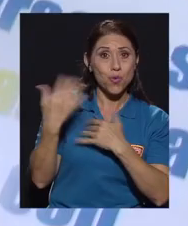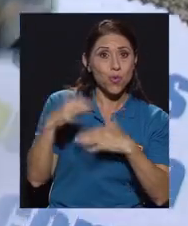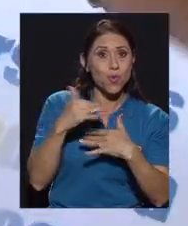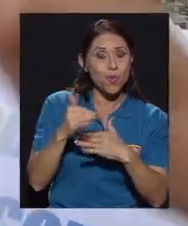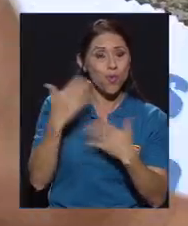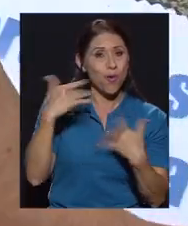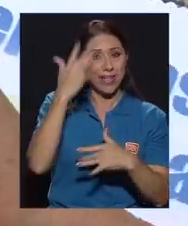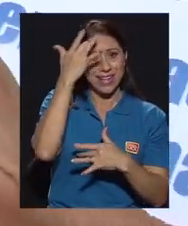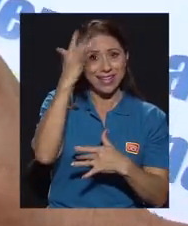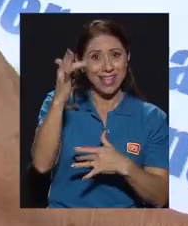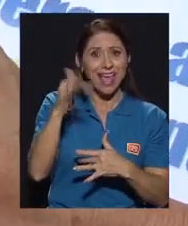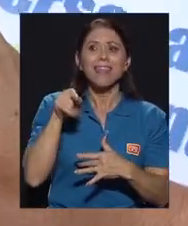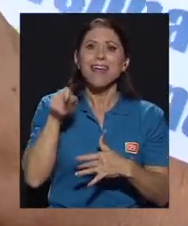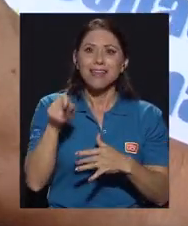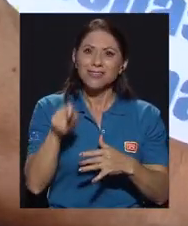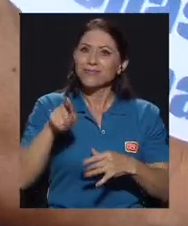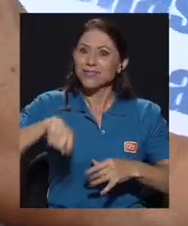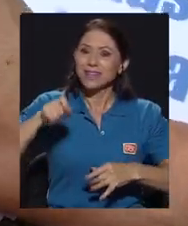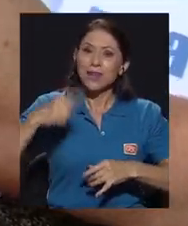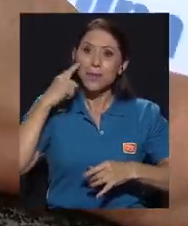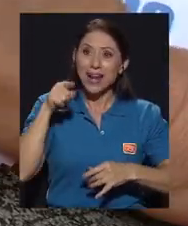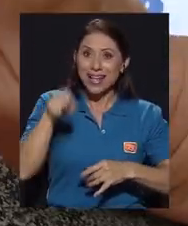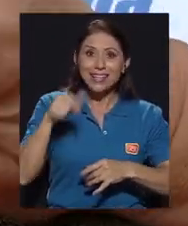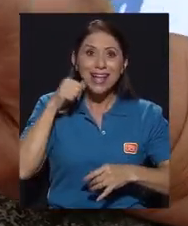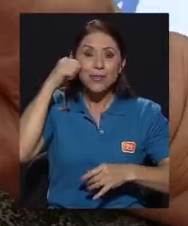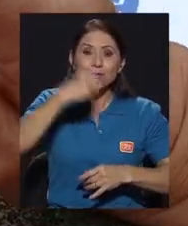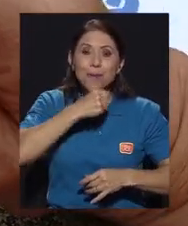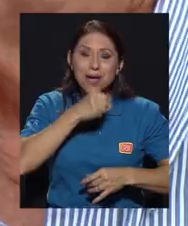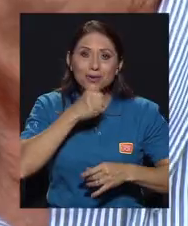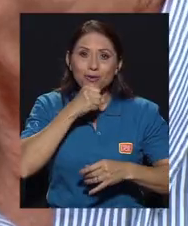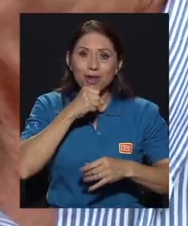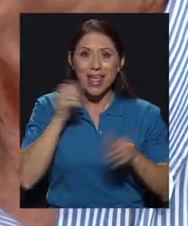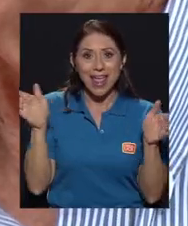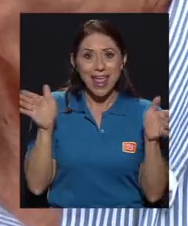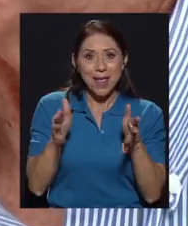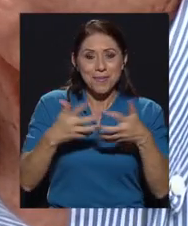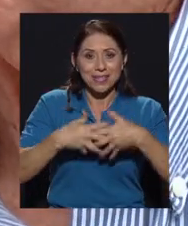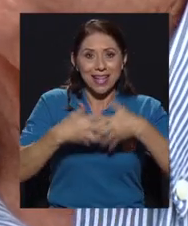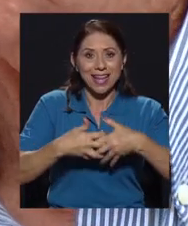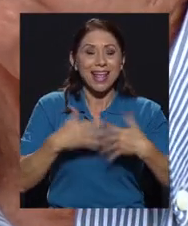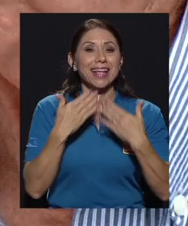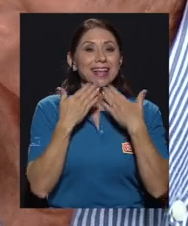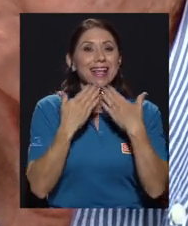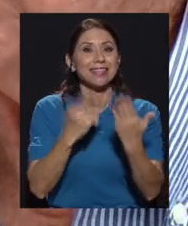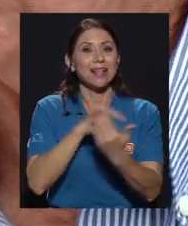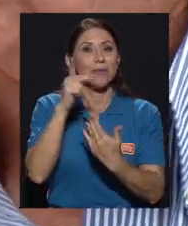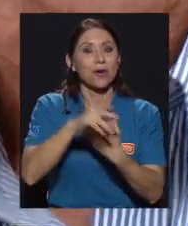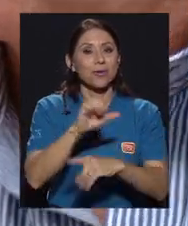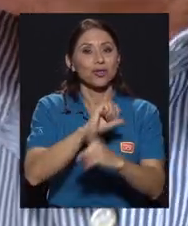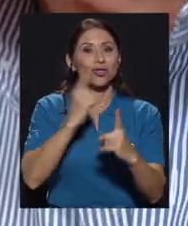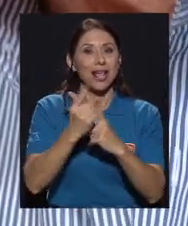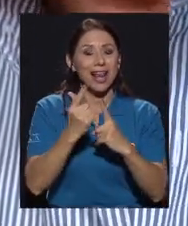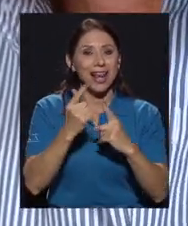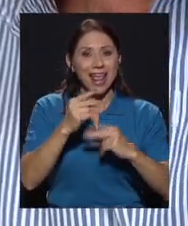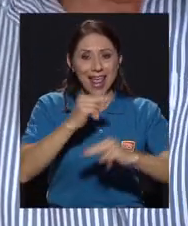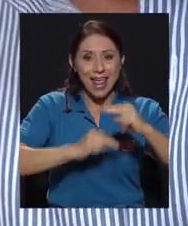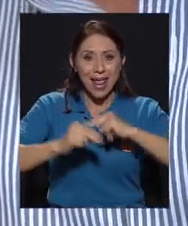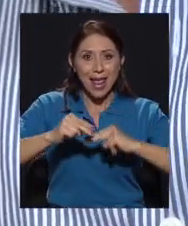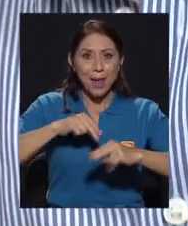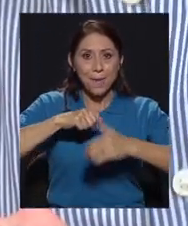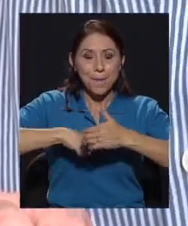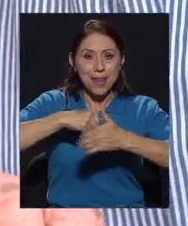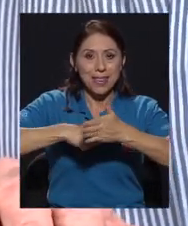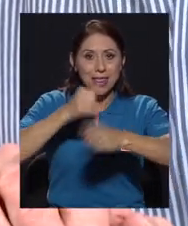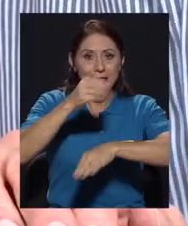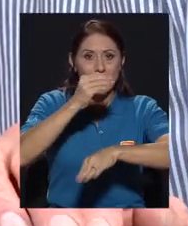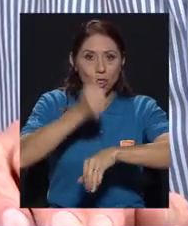perfecto para que esta adulta mayor se convirtiera en microempresaria, gracias al programa social Emprendedores de Oro de la Escuela de Administración